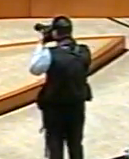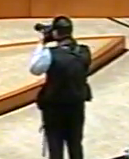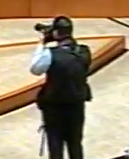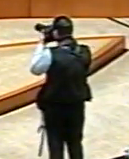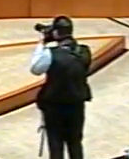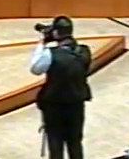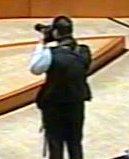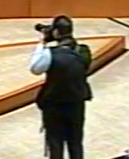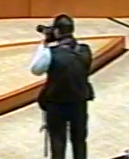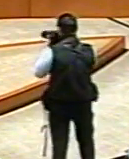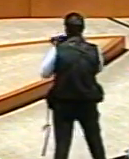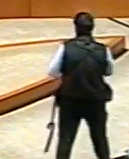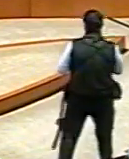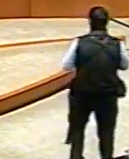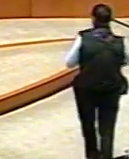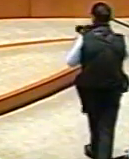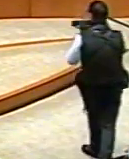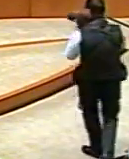compañeras.